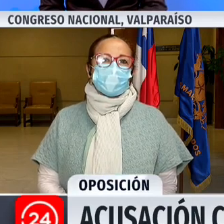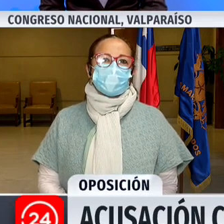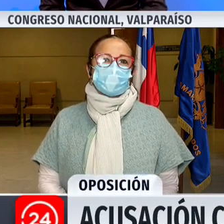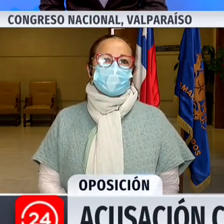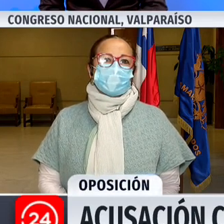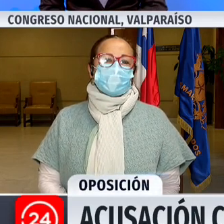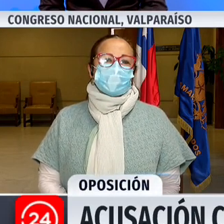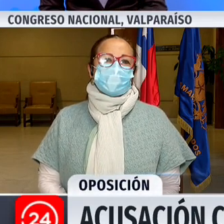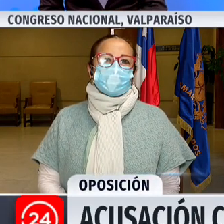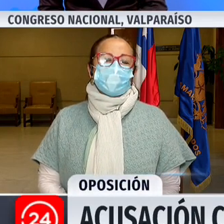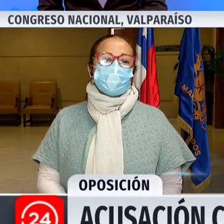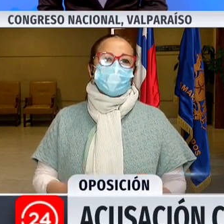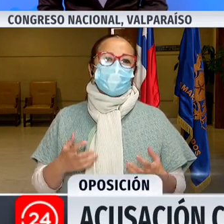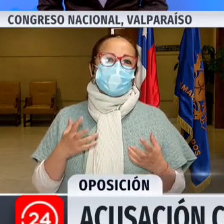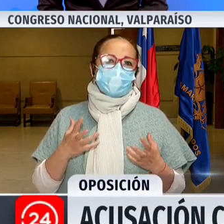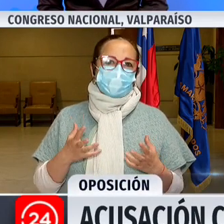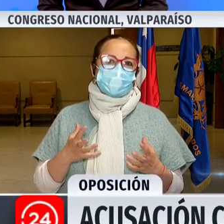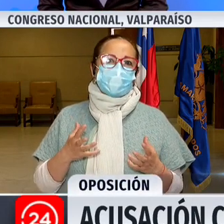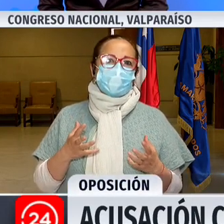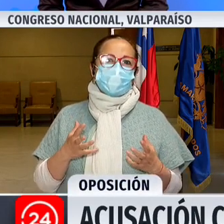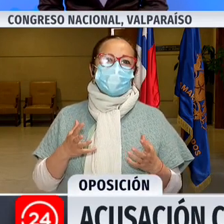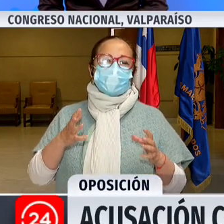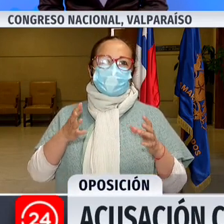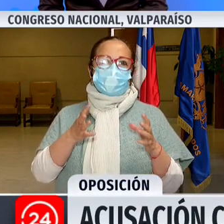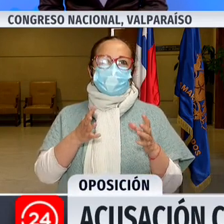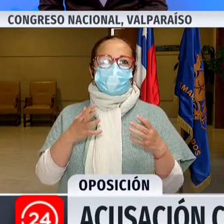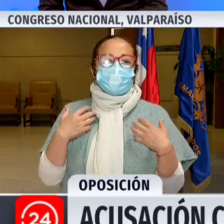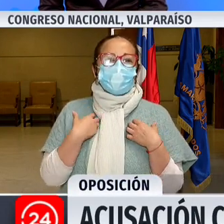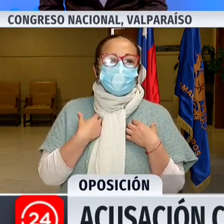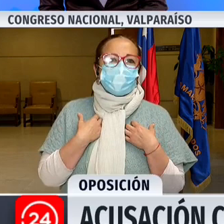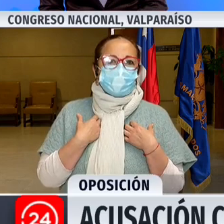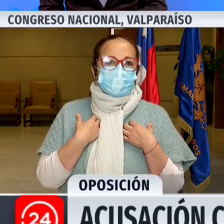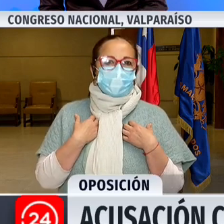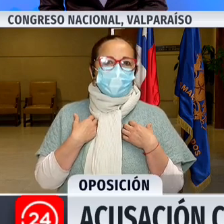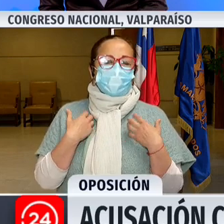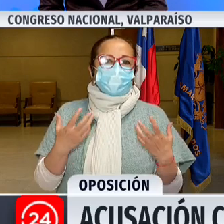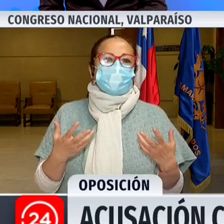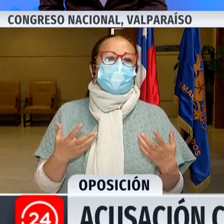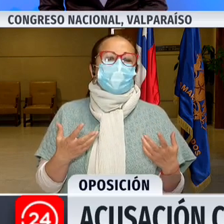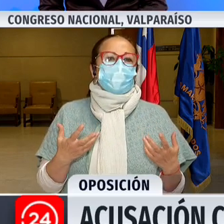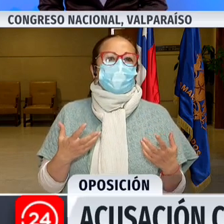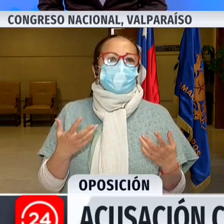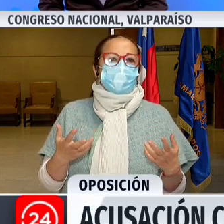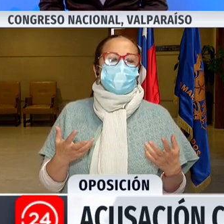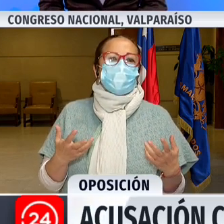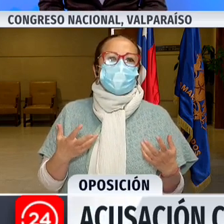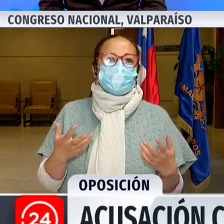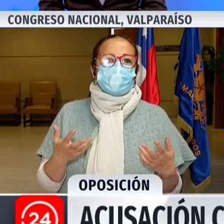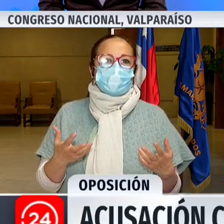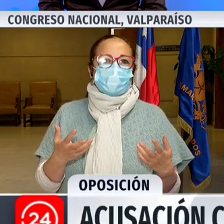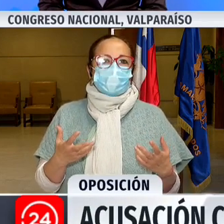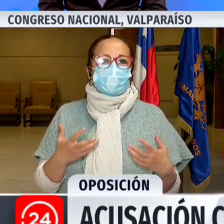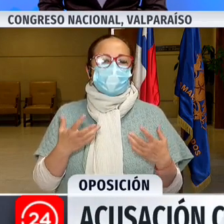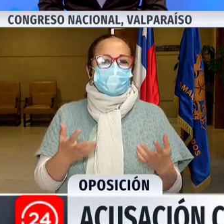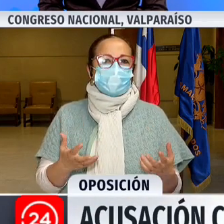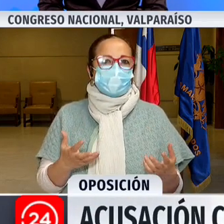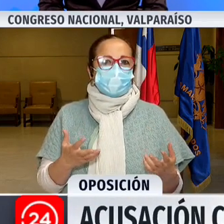alguna responsabilidad directa? O sea, yo creo que aquí hay, mira, a mí me tocó revisar, ¿no es cierto?, lo que tiene que ver con la acusación